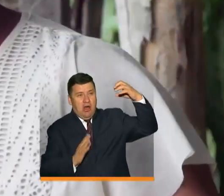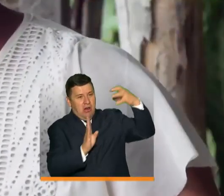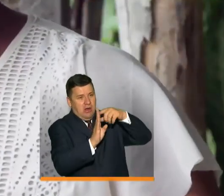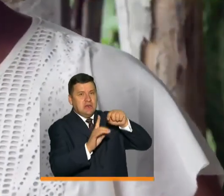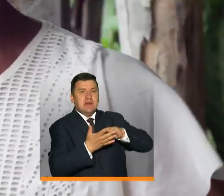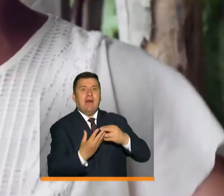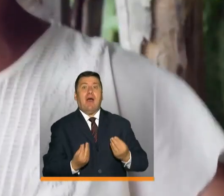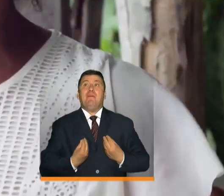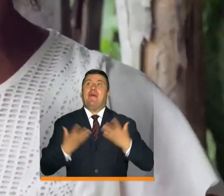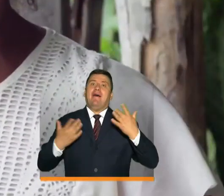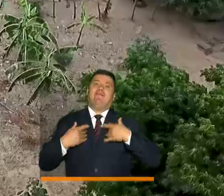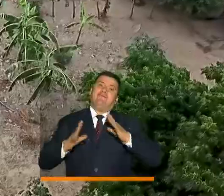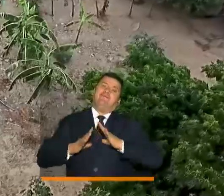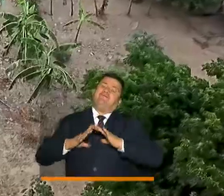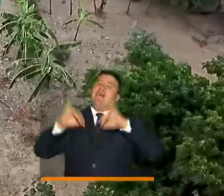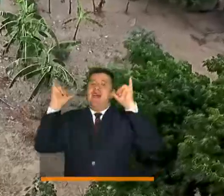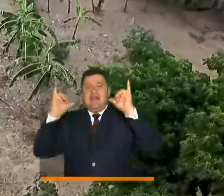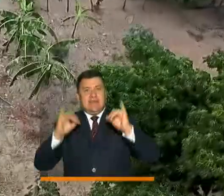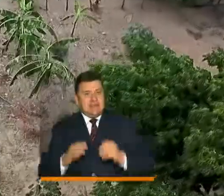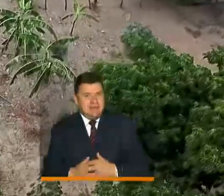vivir feliz.